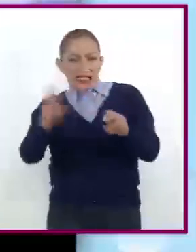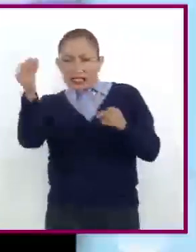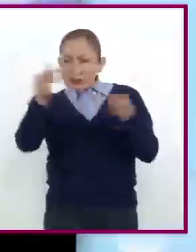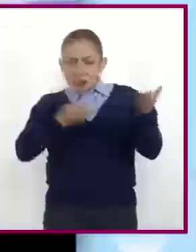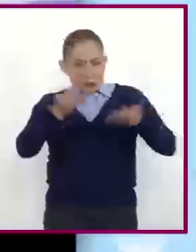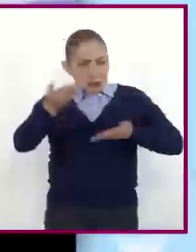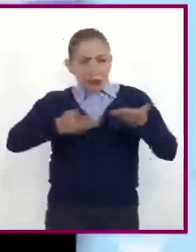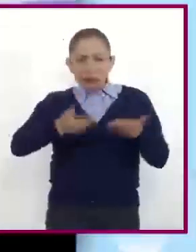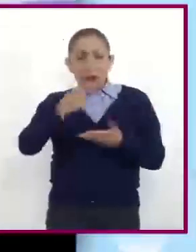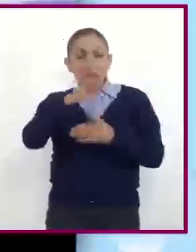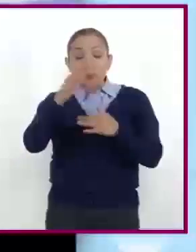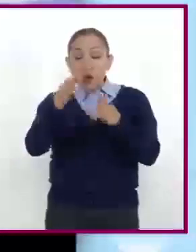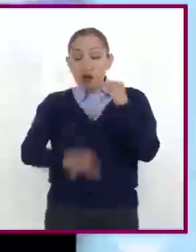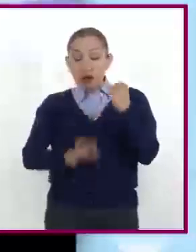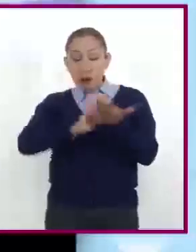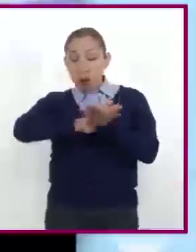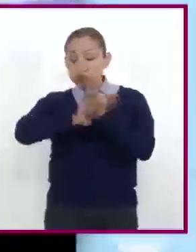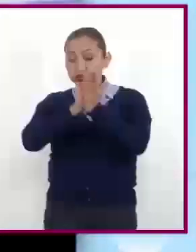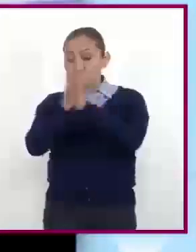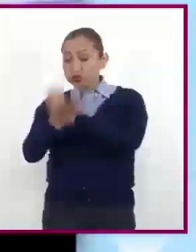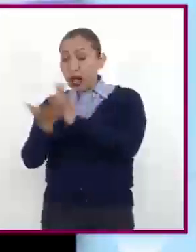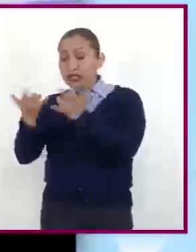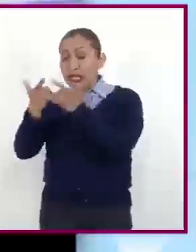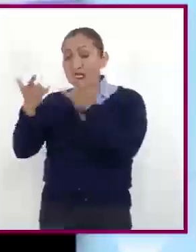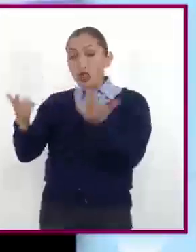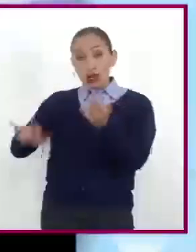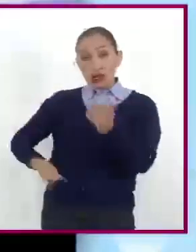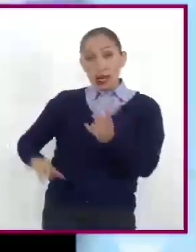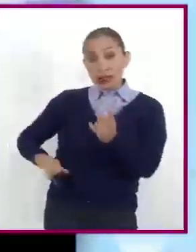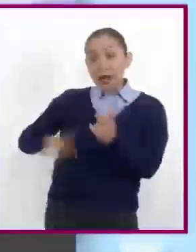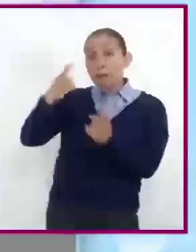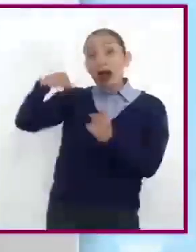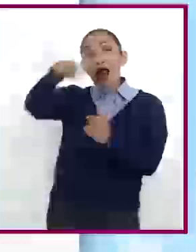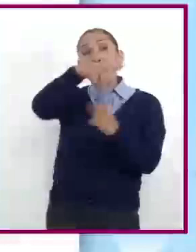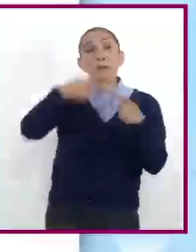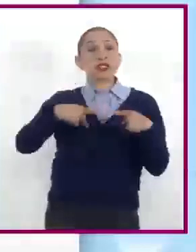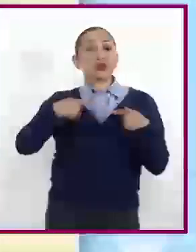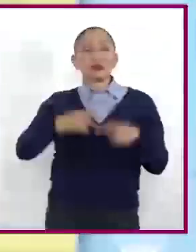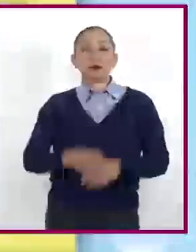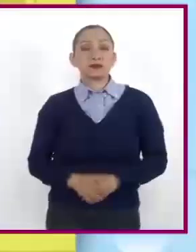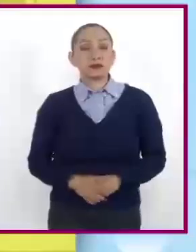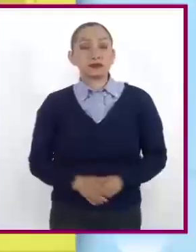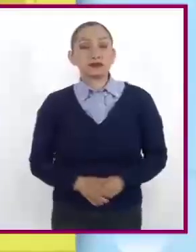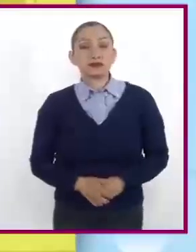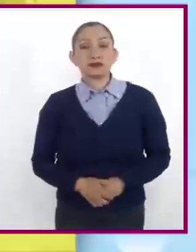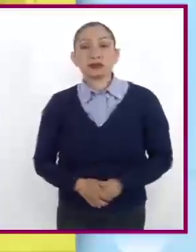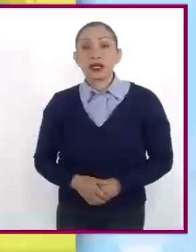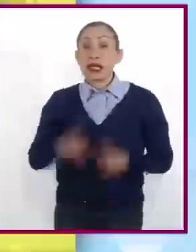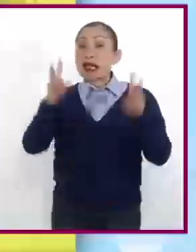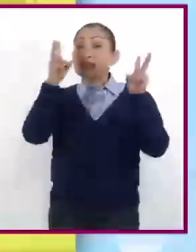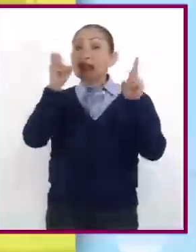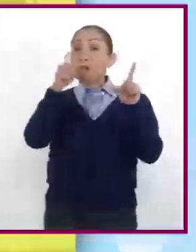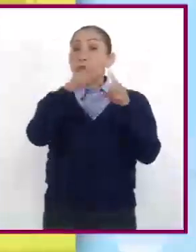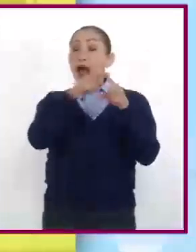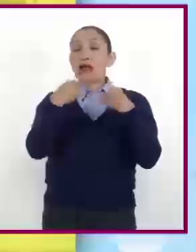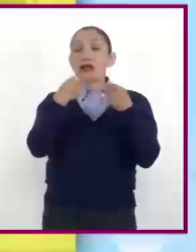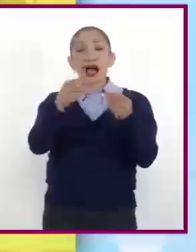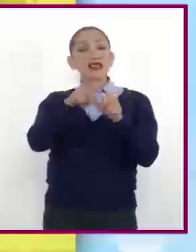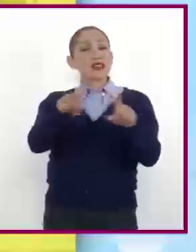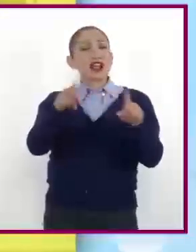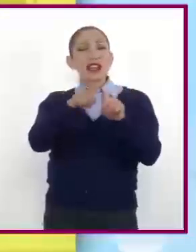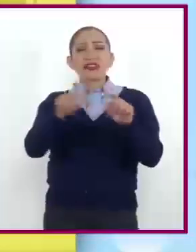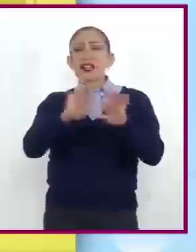para finalmente poder hacer una historia interesante para un público en general. Un tema brinda